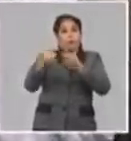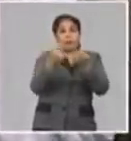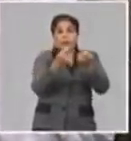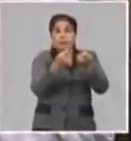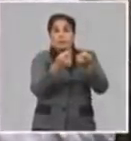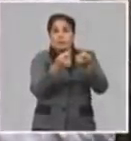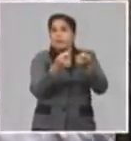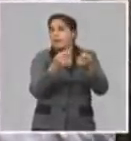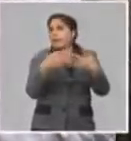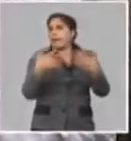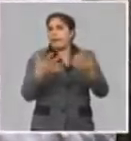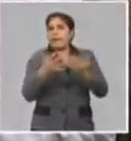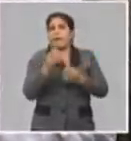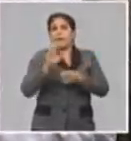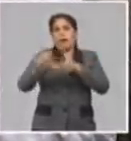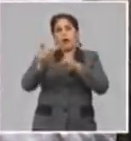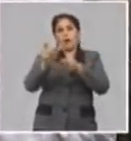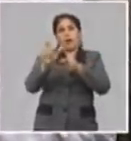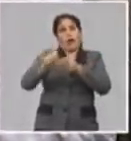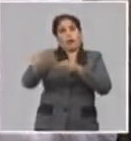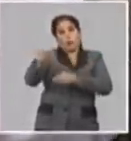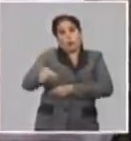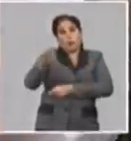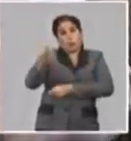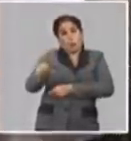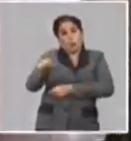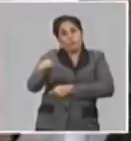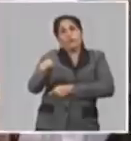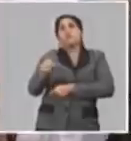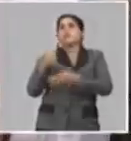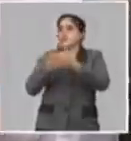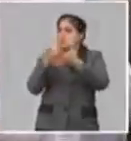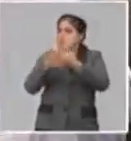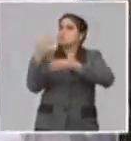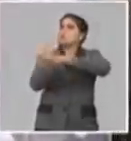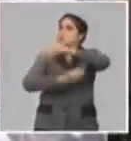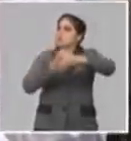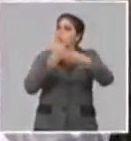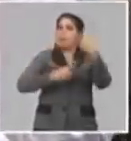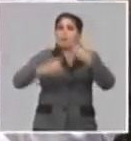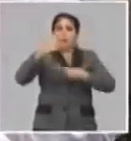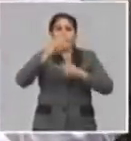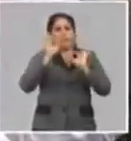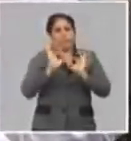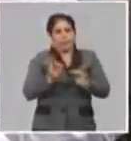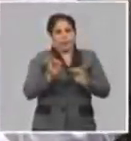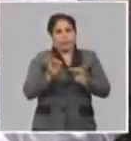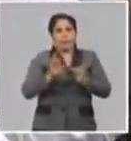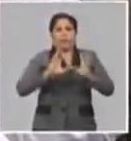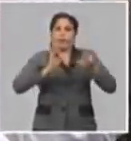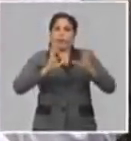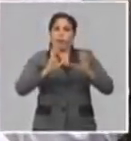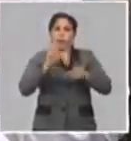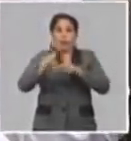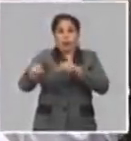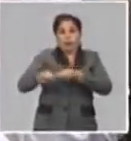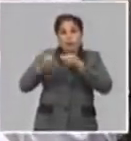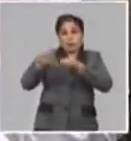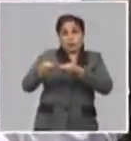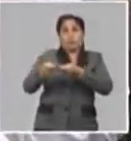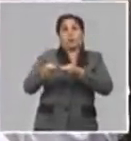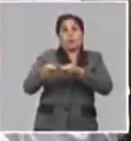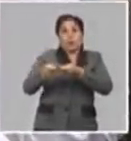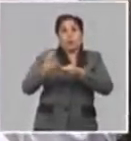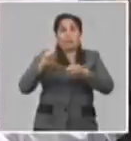el sector agropecuario y impulsar algunas transformaciones en ese sector que incluye la industria